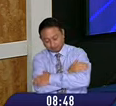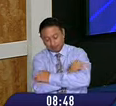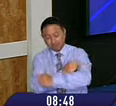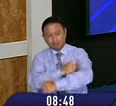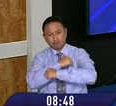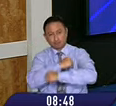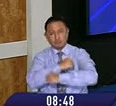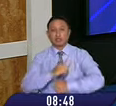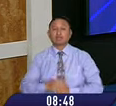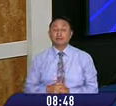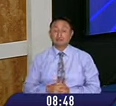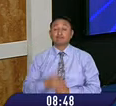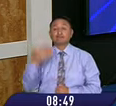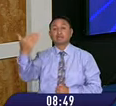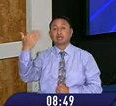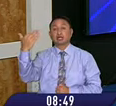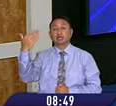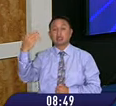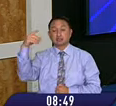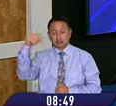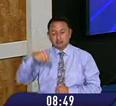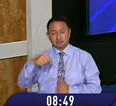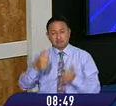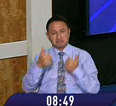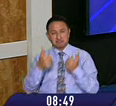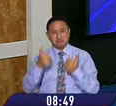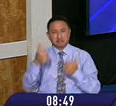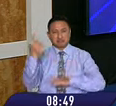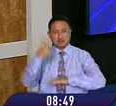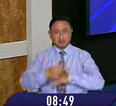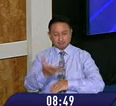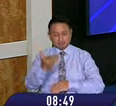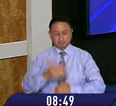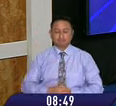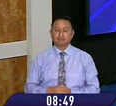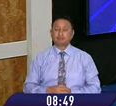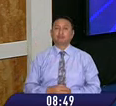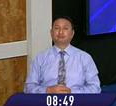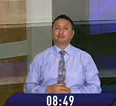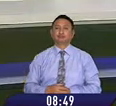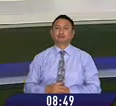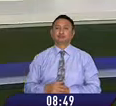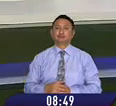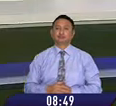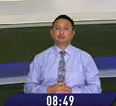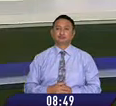solidario y grande para que el alcalde tenga lo mejor en este caso. María Mercedes.